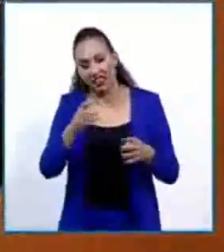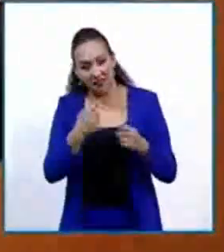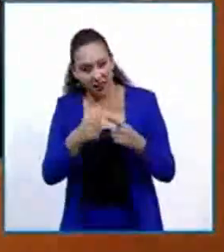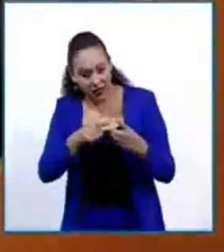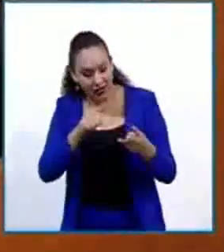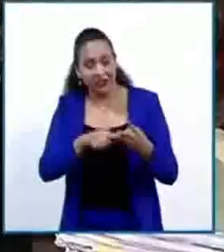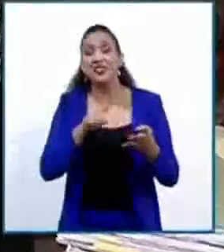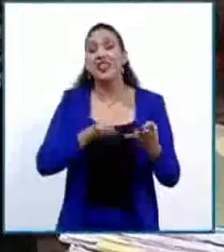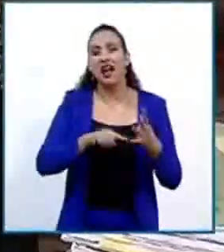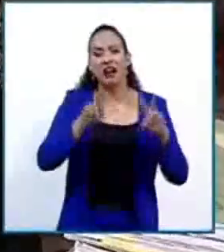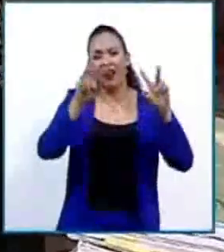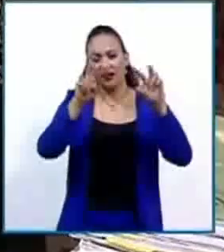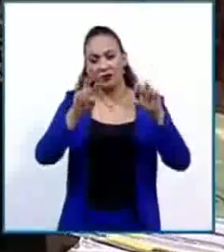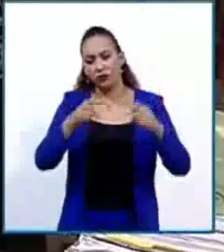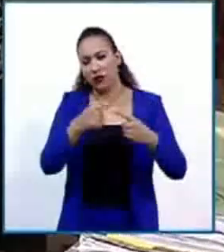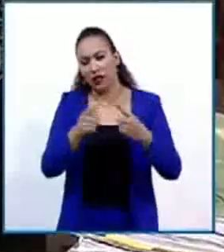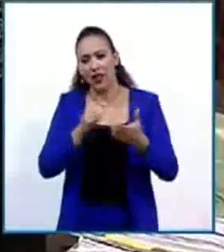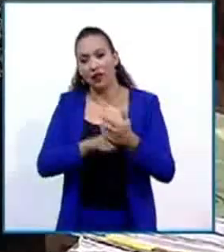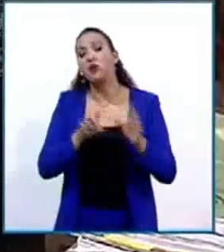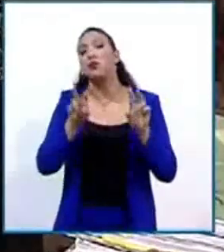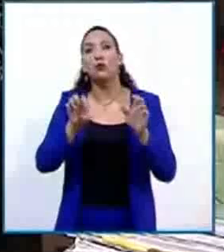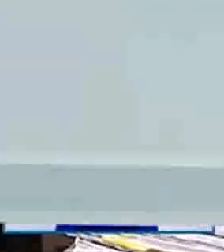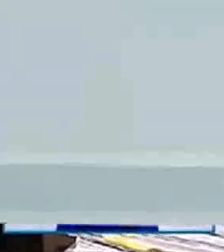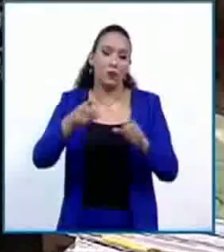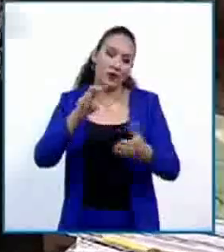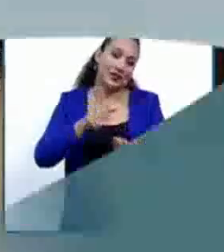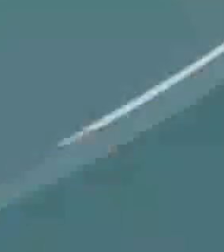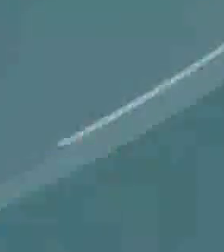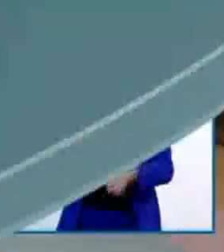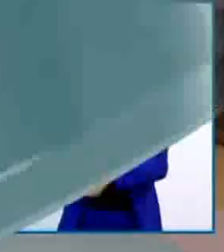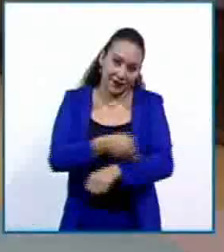en materia civil y familiar.